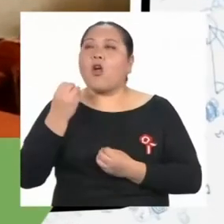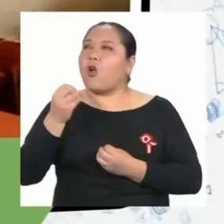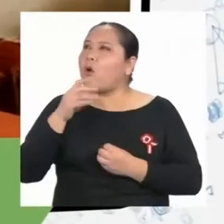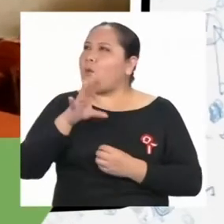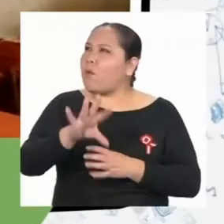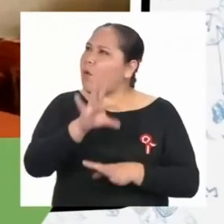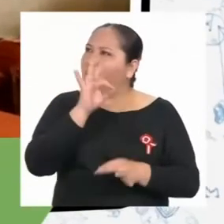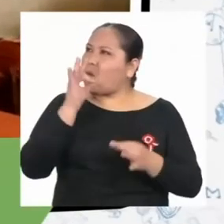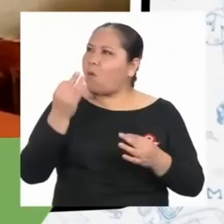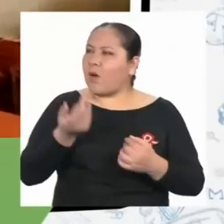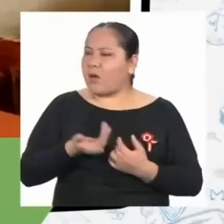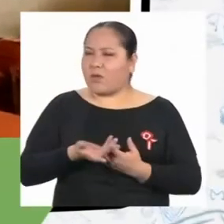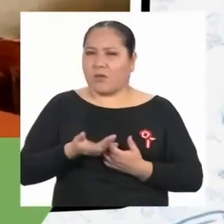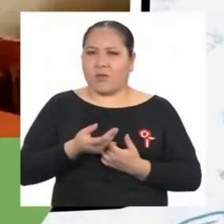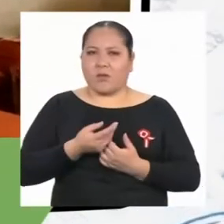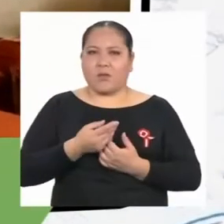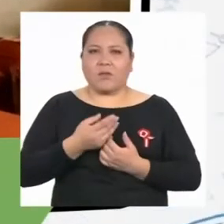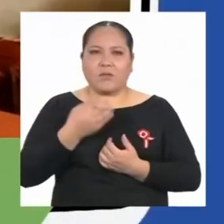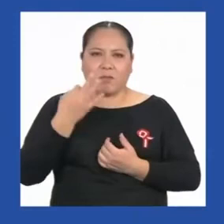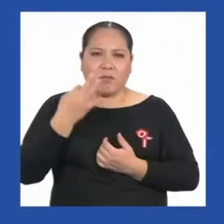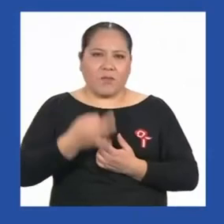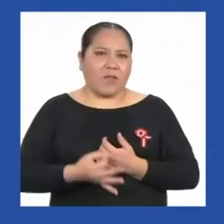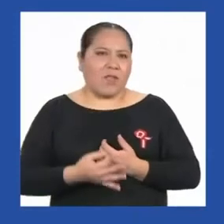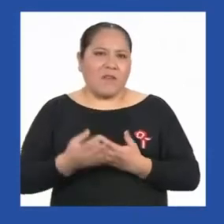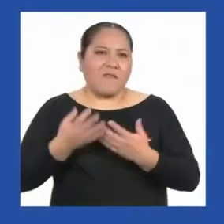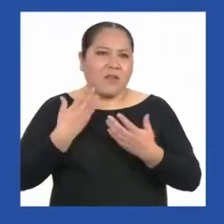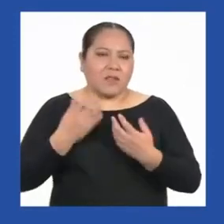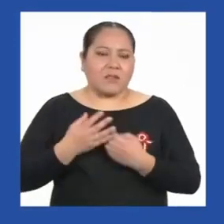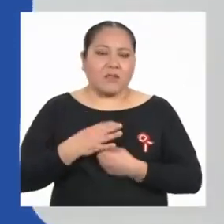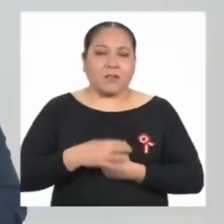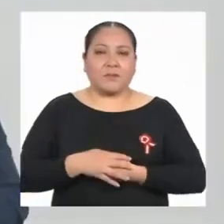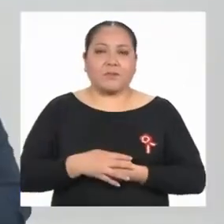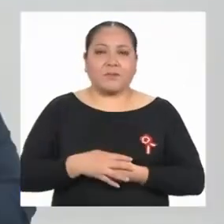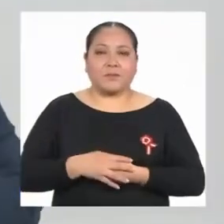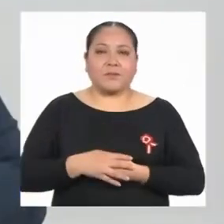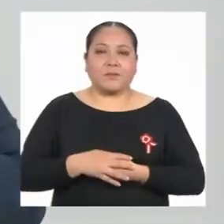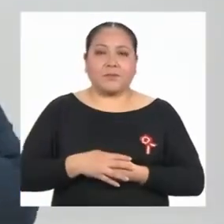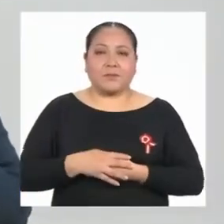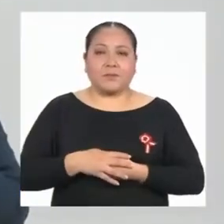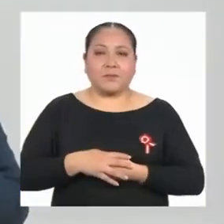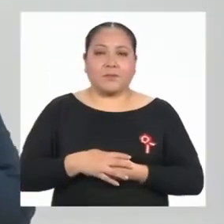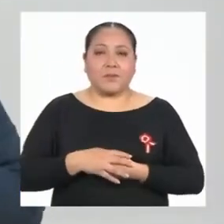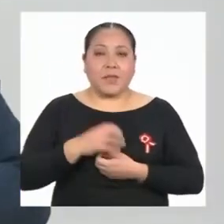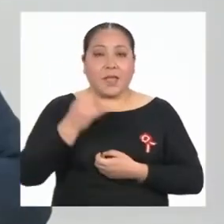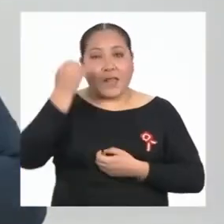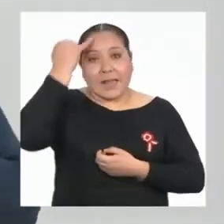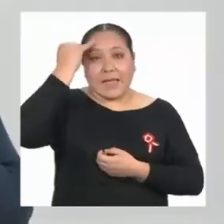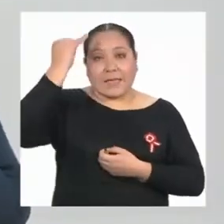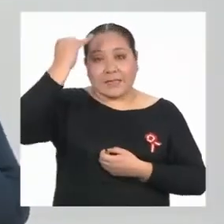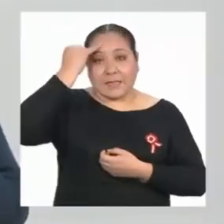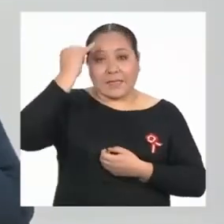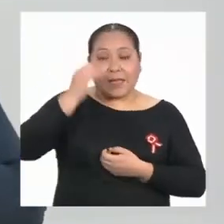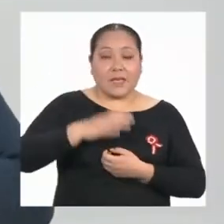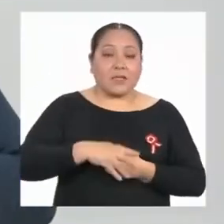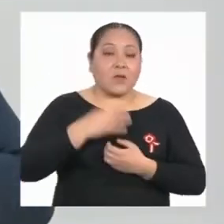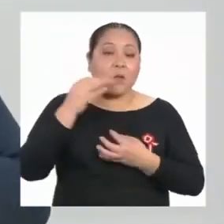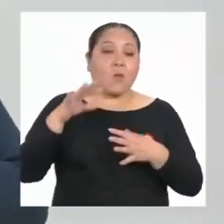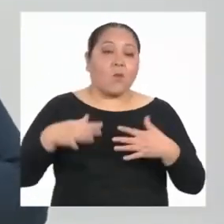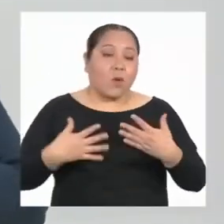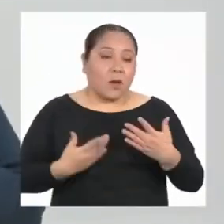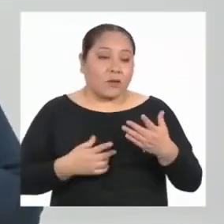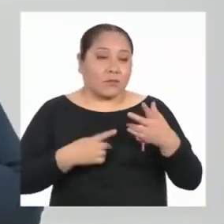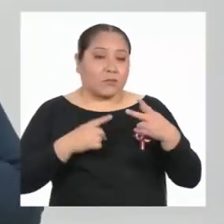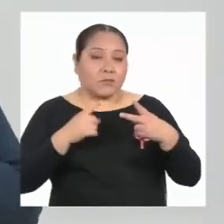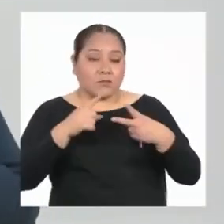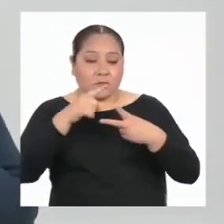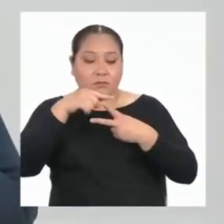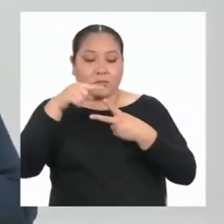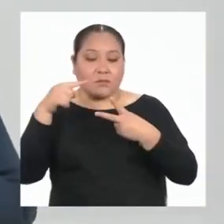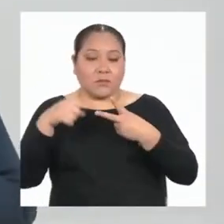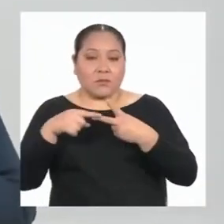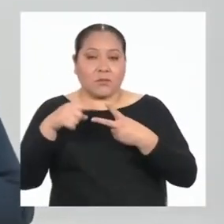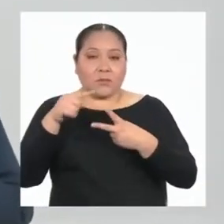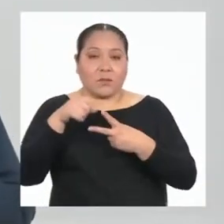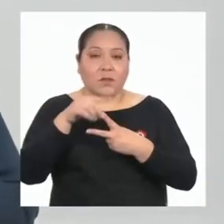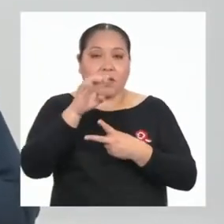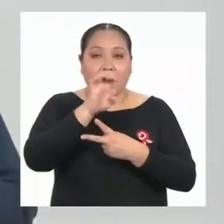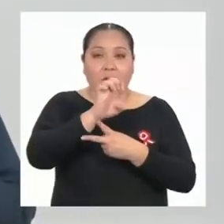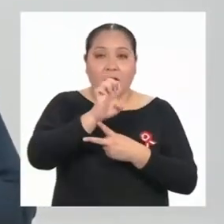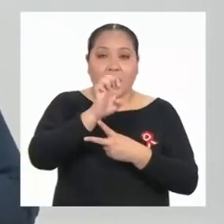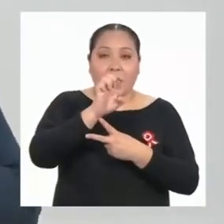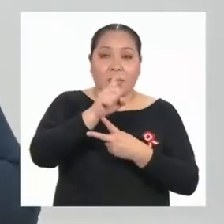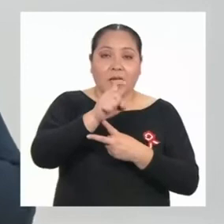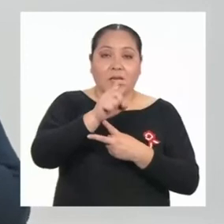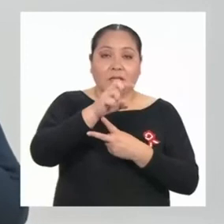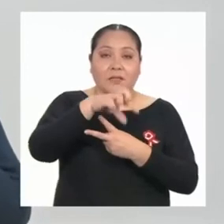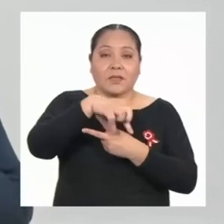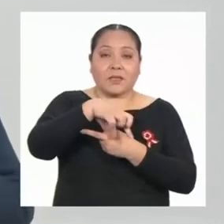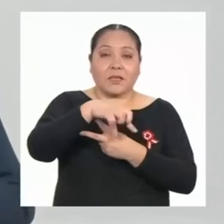puedo hacer para identificarla? Es que las ideas pueden presentarse de dos formas. Explícita,